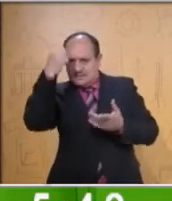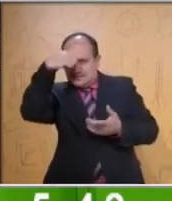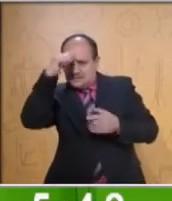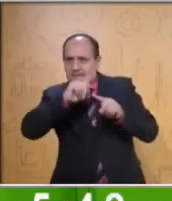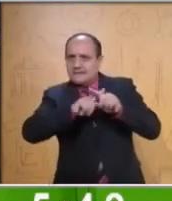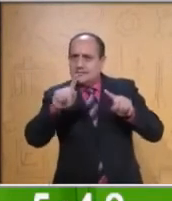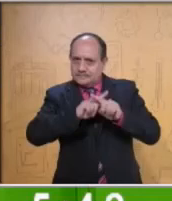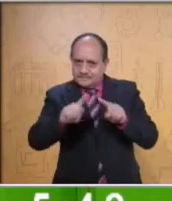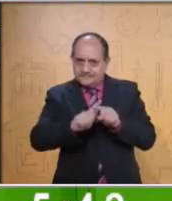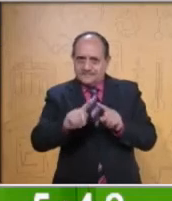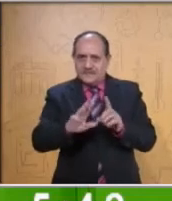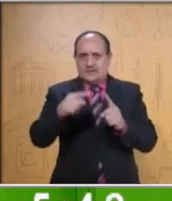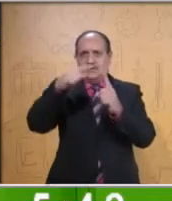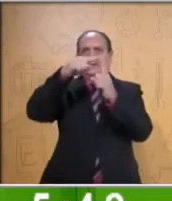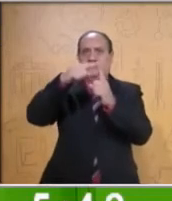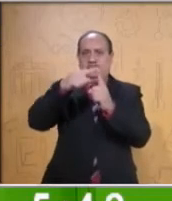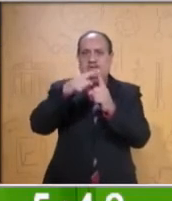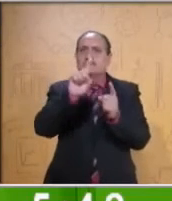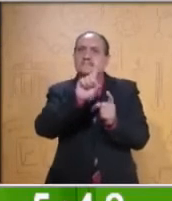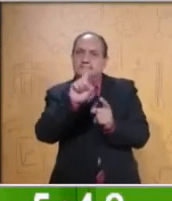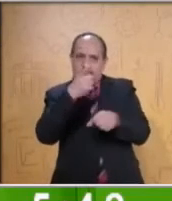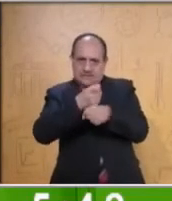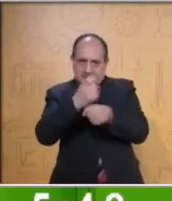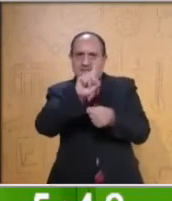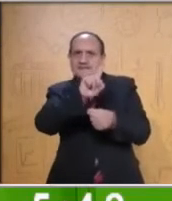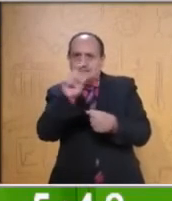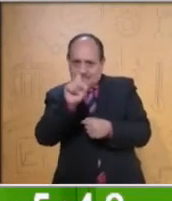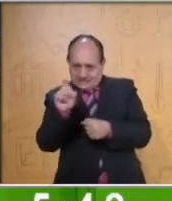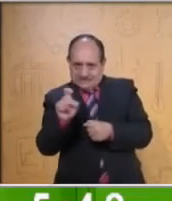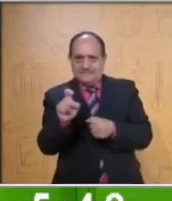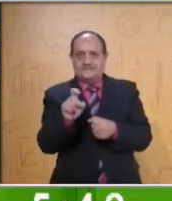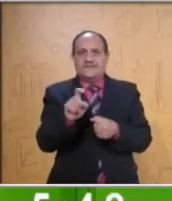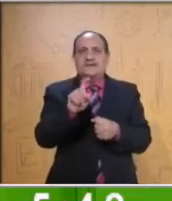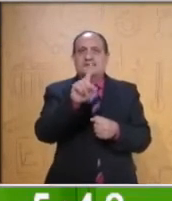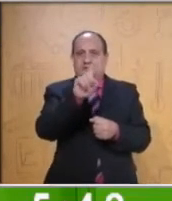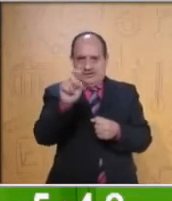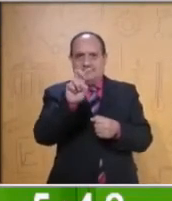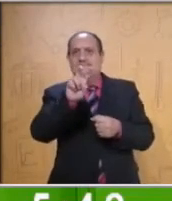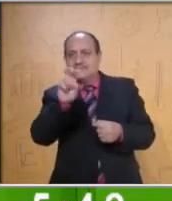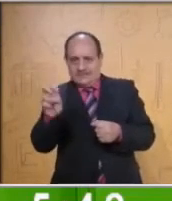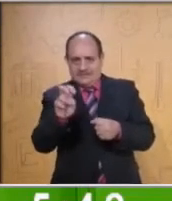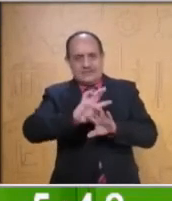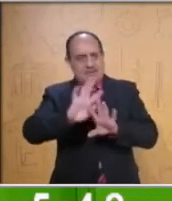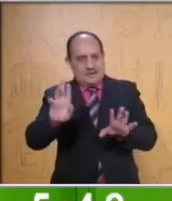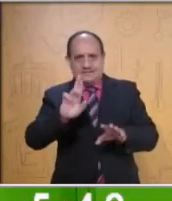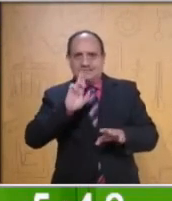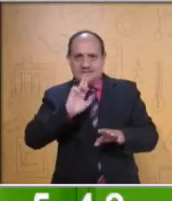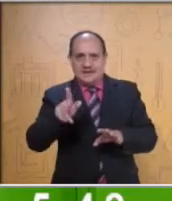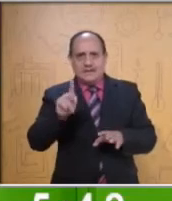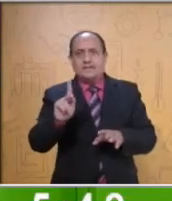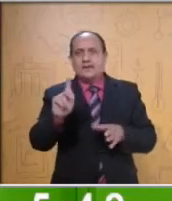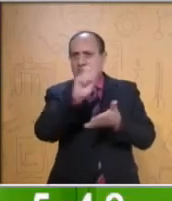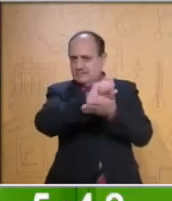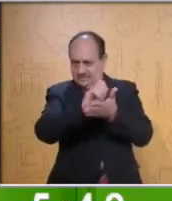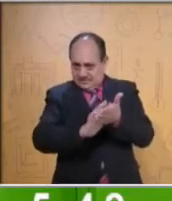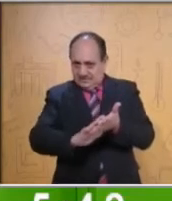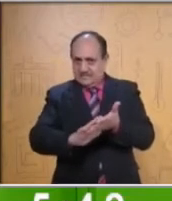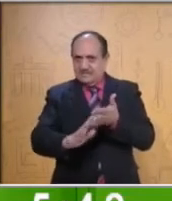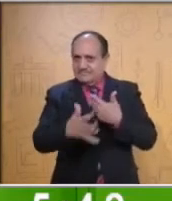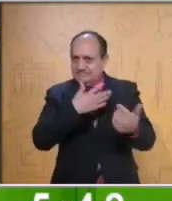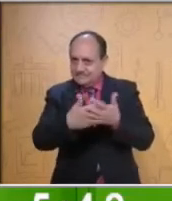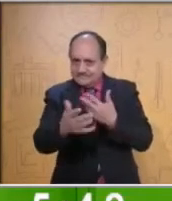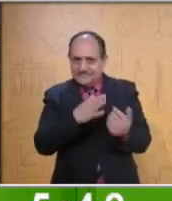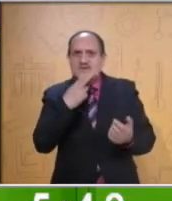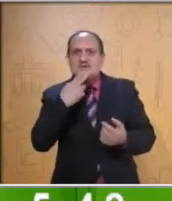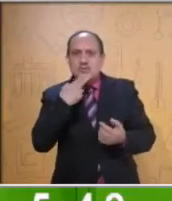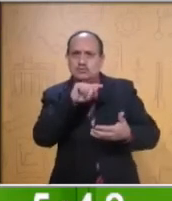divido centenas y luego divido las decenas, puedo tener el resultado, pero háganlo, por favor. Pueden utilizar